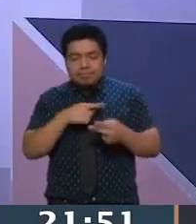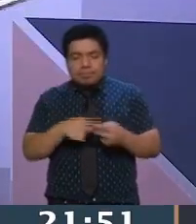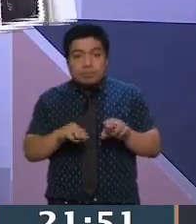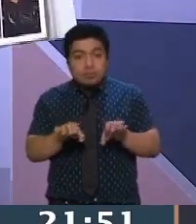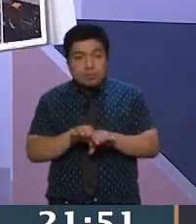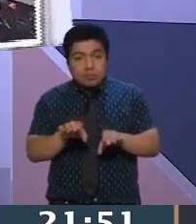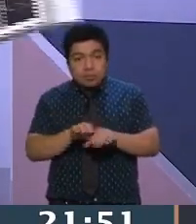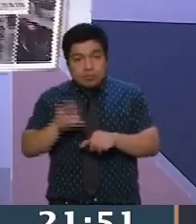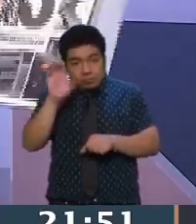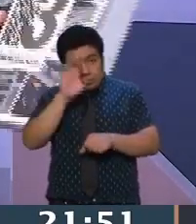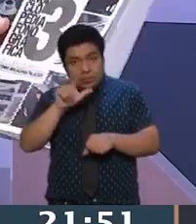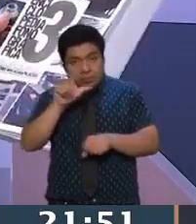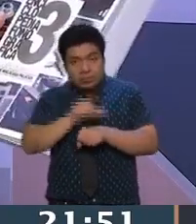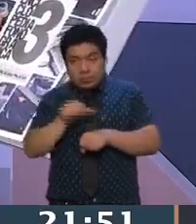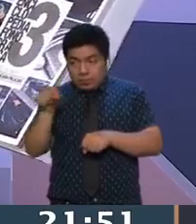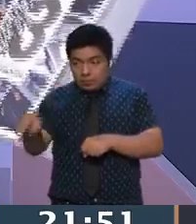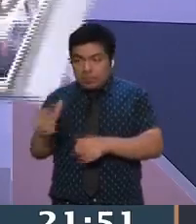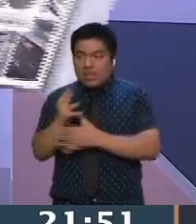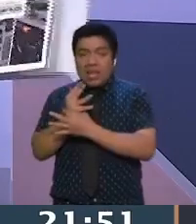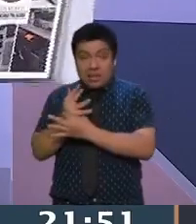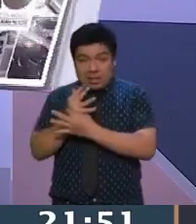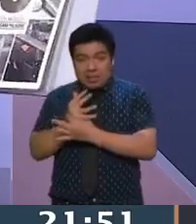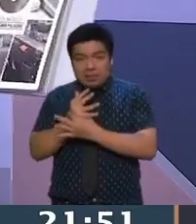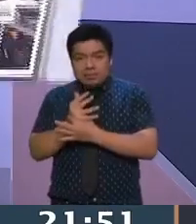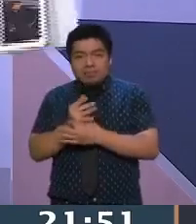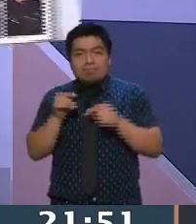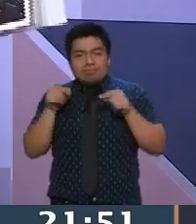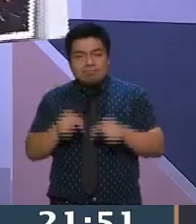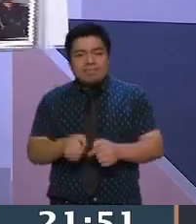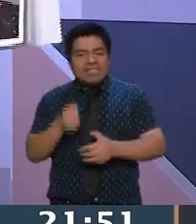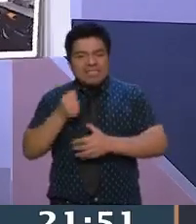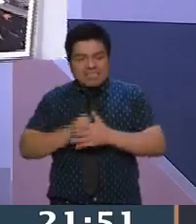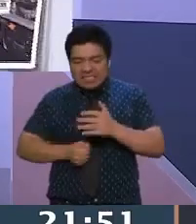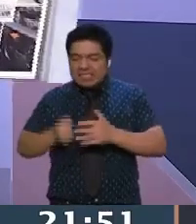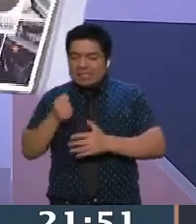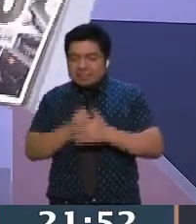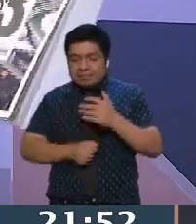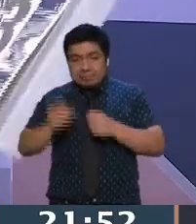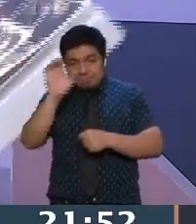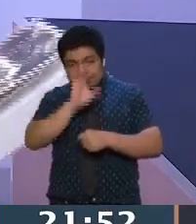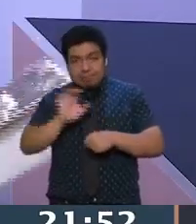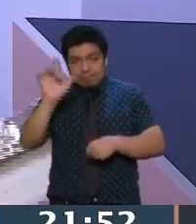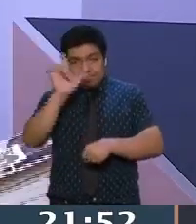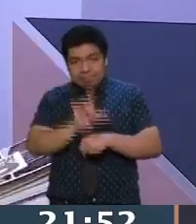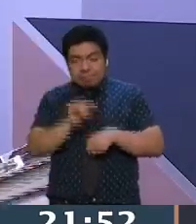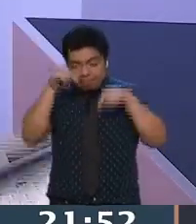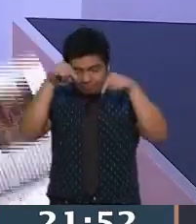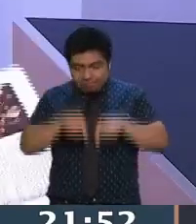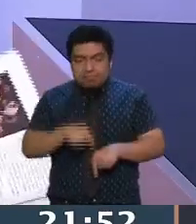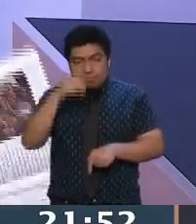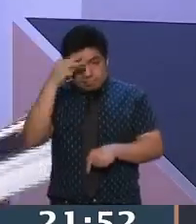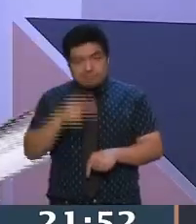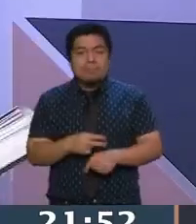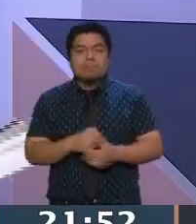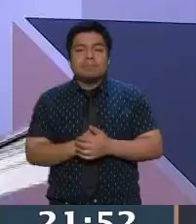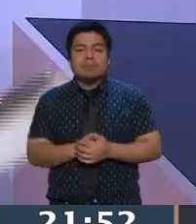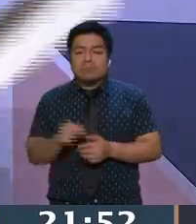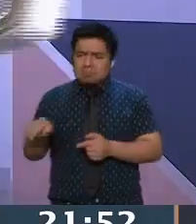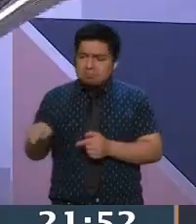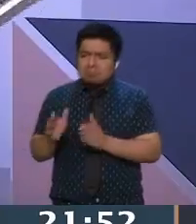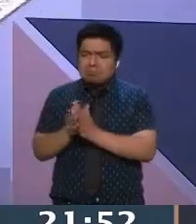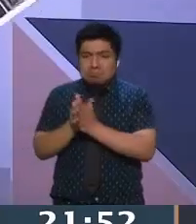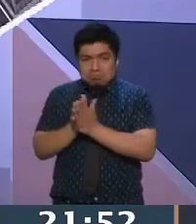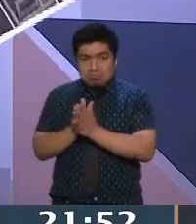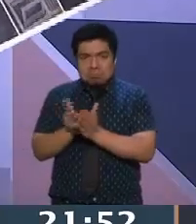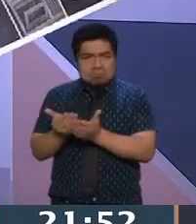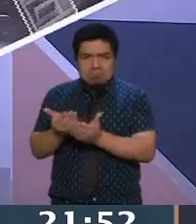él mismo lo dice, yo estoy de acuerdo, parte de la resistencia cultural en este país. Este libro acaba de